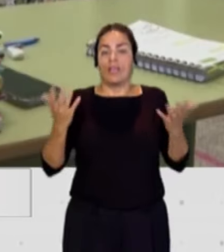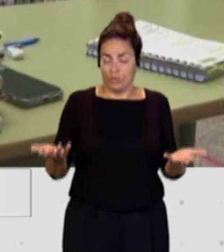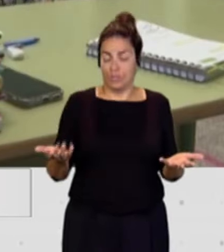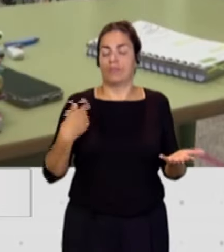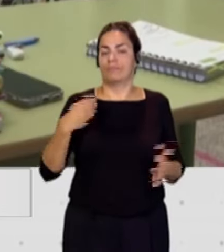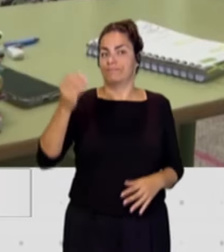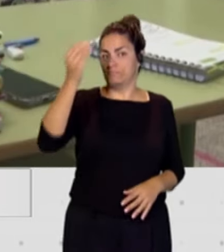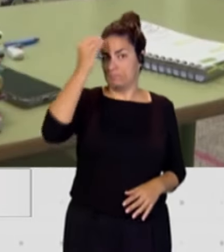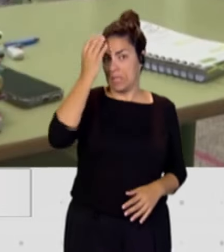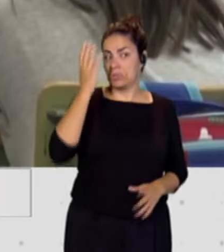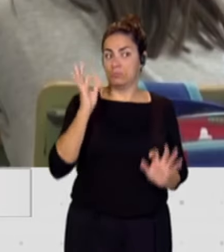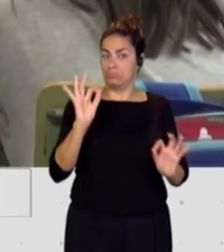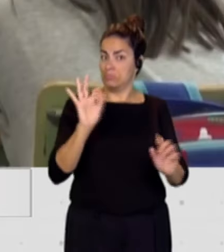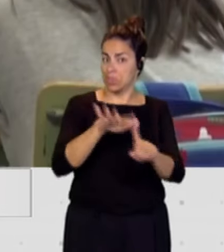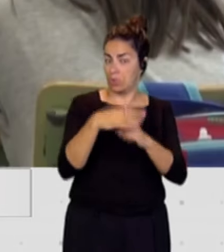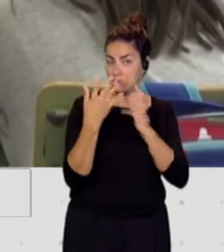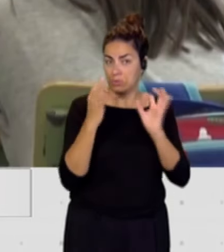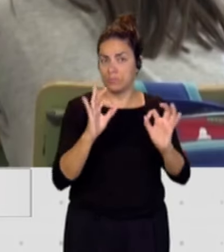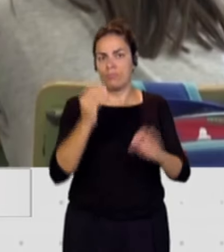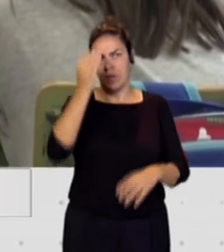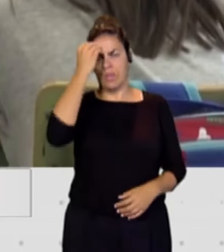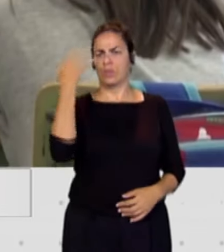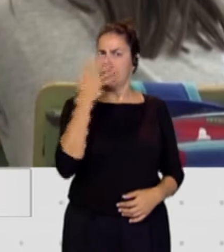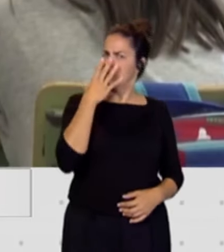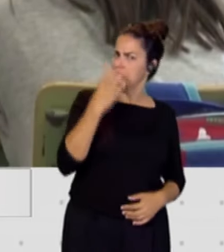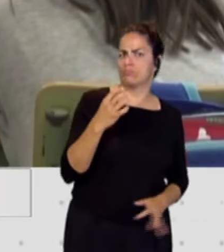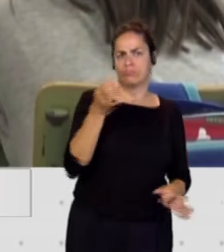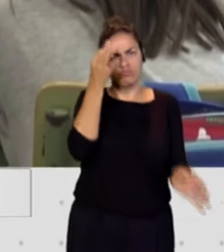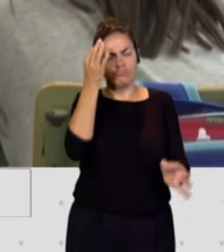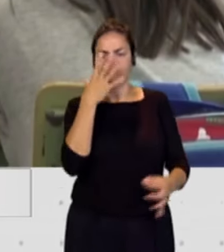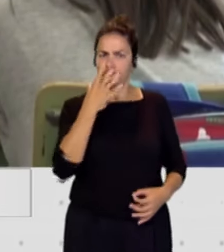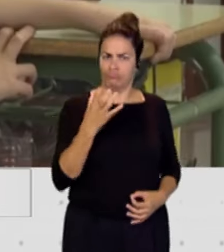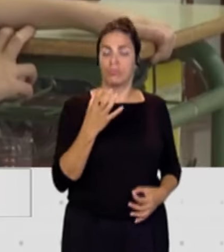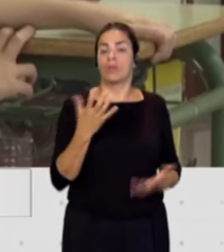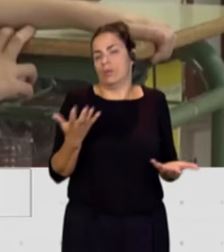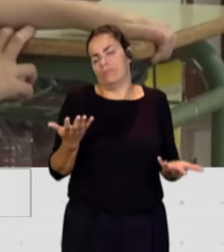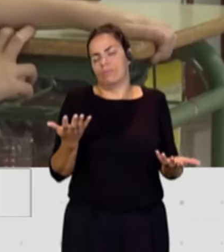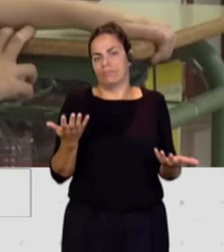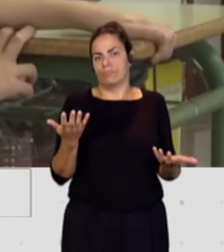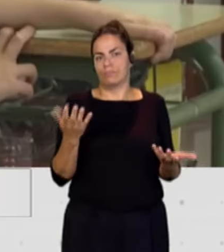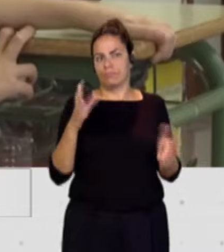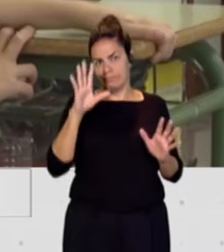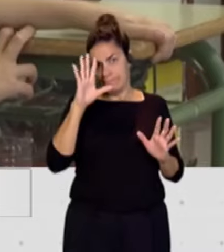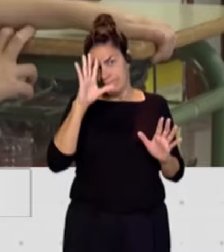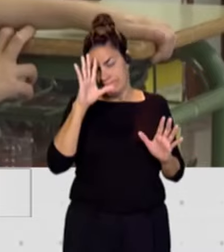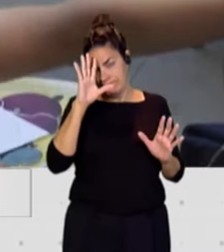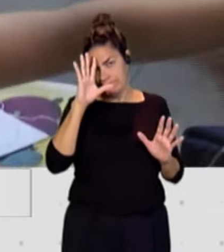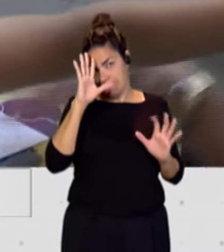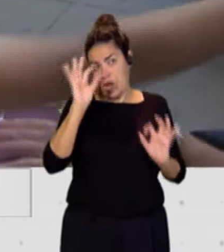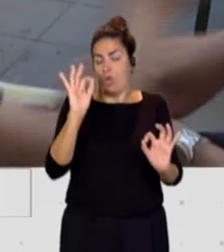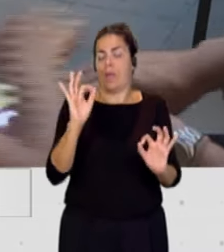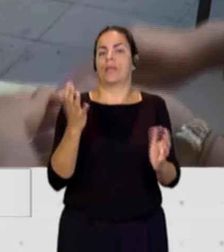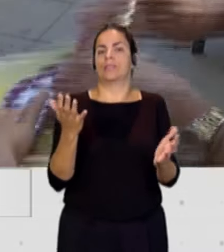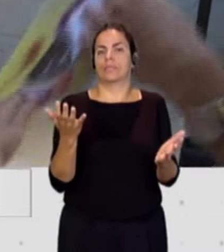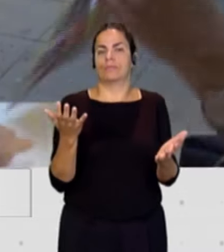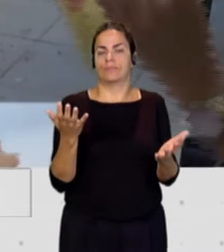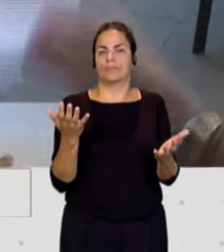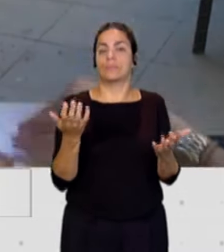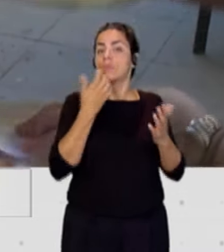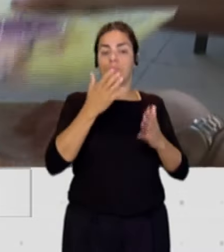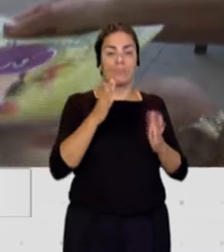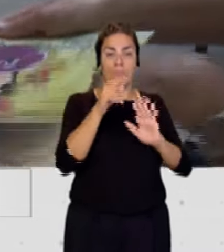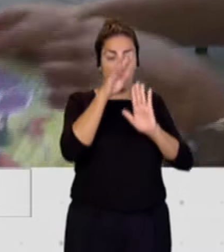esta situación yo creo que tenemos que ser rigurosos tenemos que ser serios y lógicamente pues eh toda aquella medida